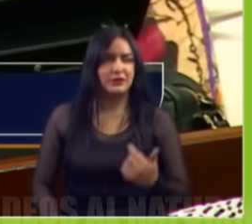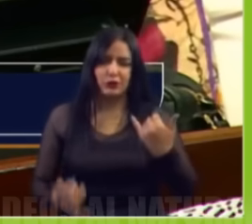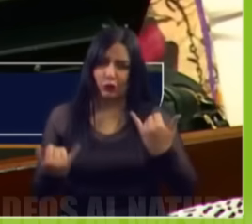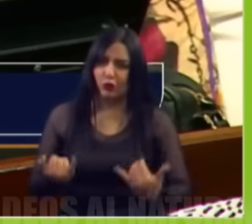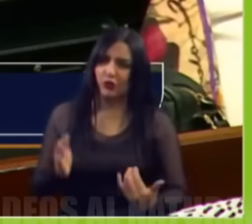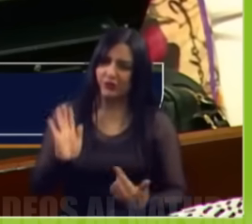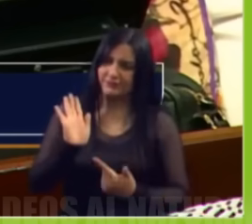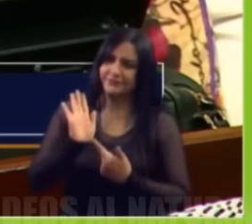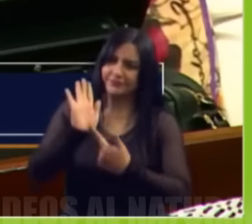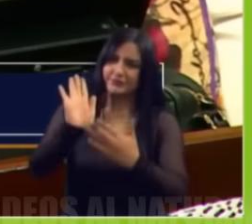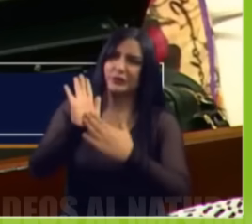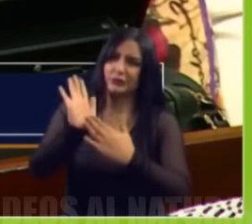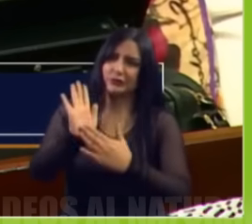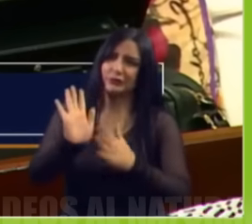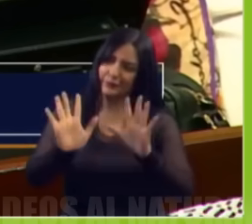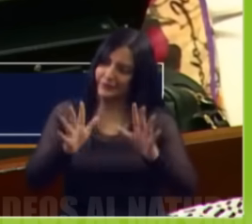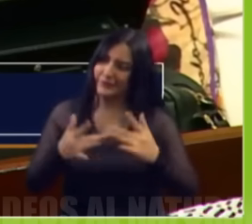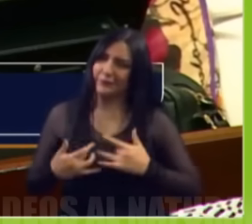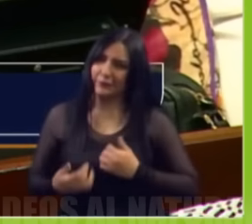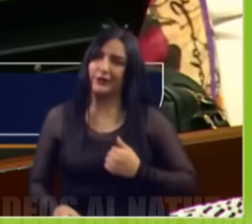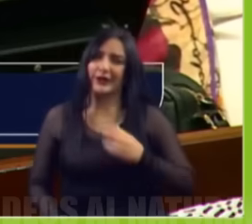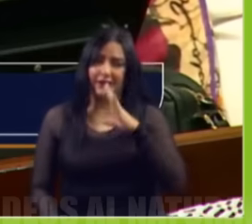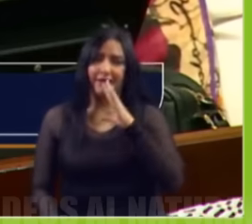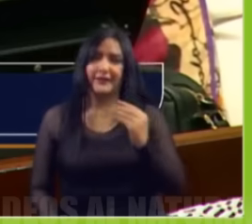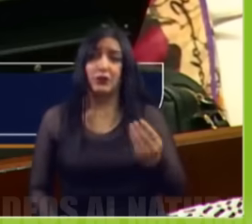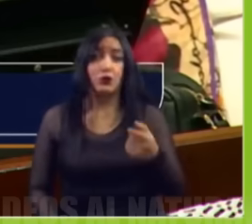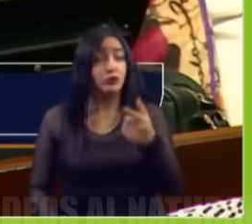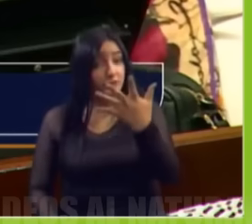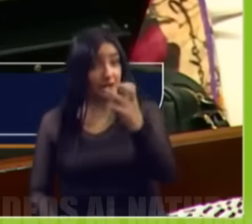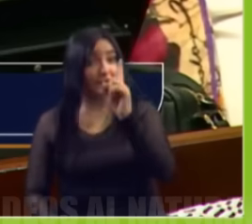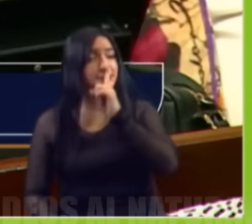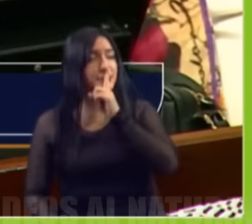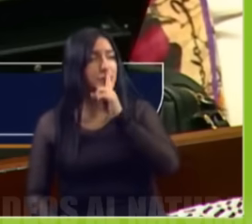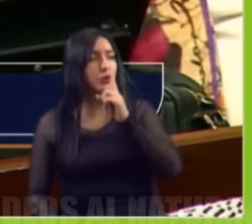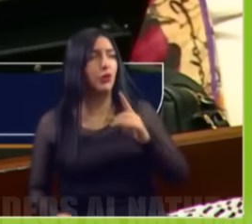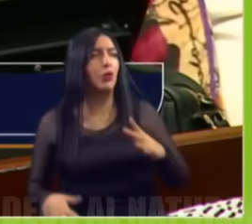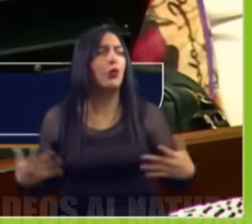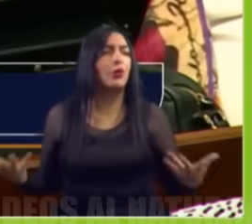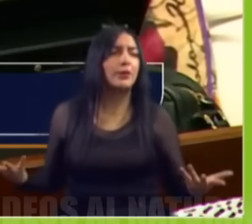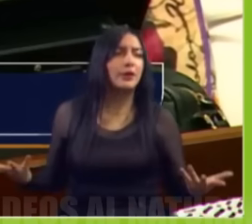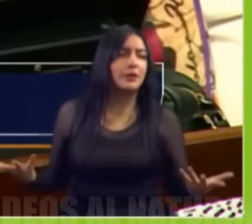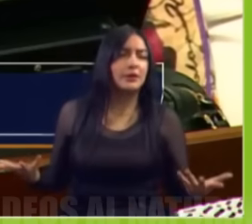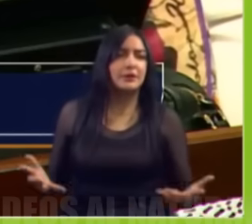una constancia, déjeme hablar. ¿O usted quiere silenciarme? ¿Cómo es el asunto?